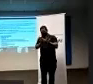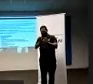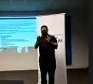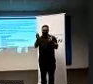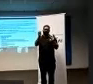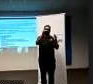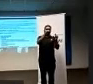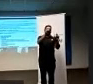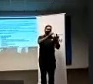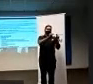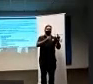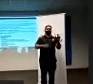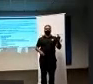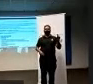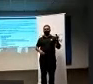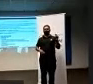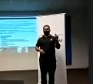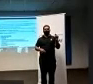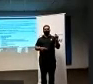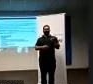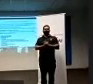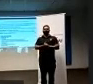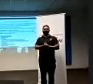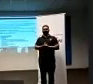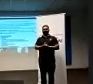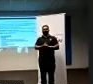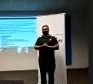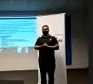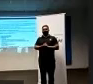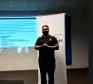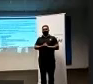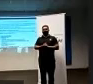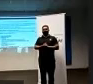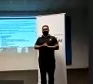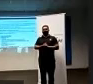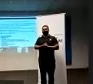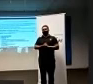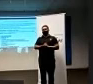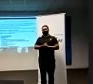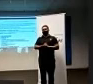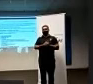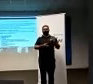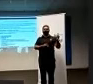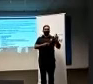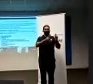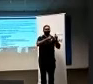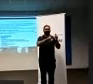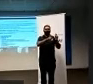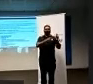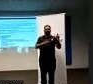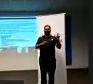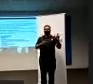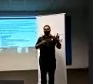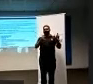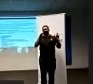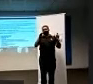altamente purificado, incluido la nanopartícula. Estas son su lista de excipientes. Vemos lípido, colesterol, el clorhidrato